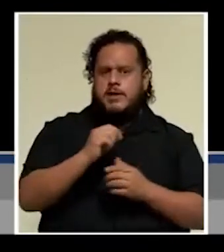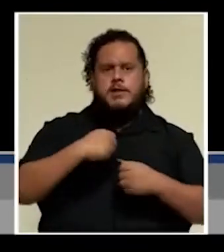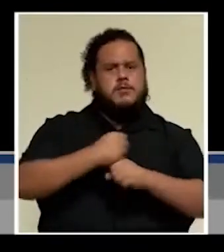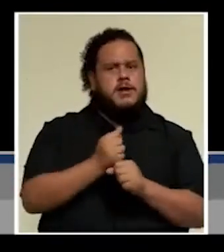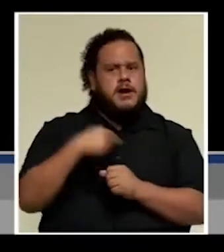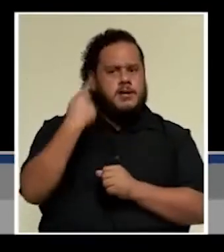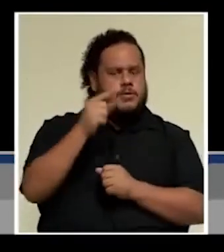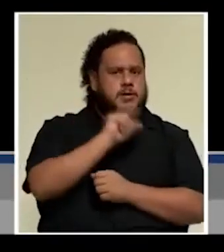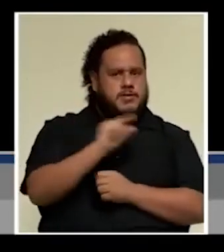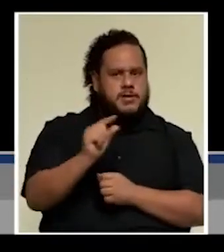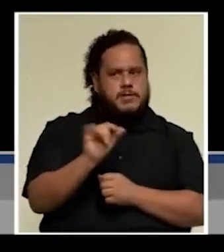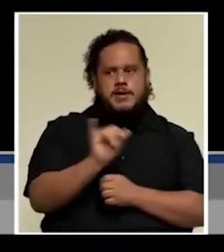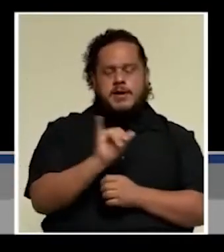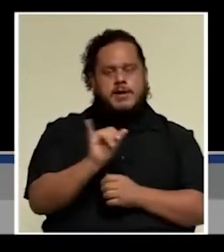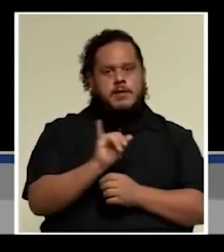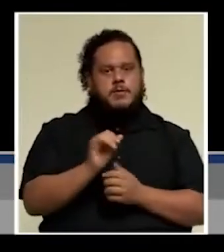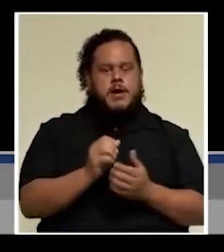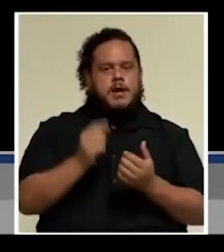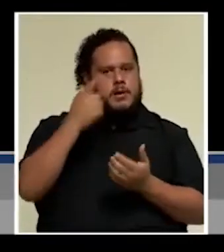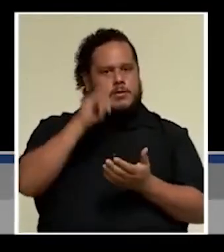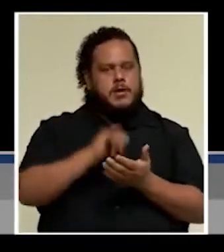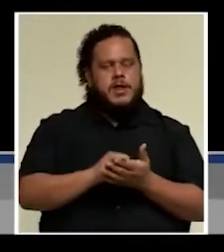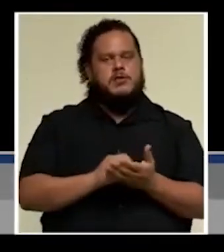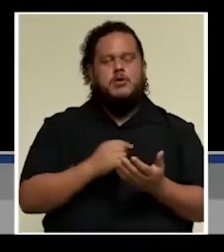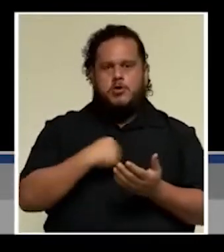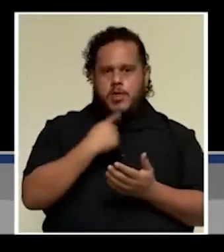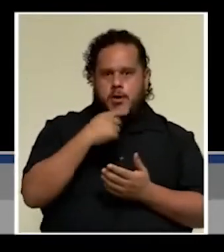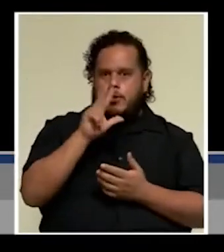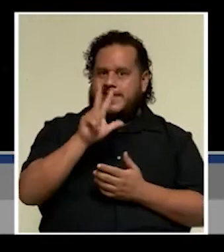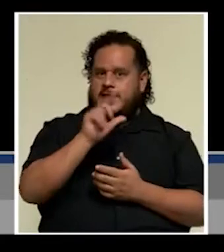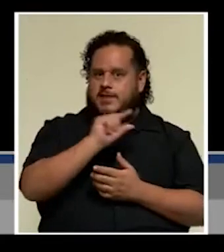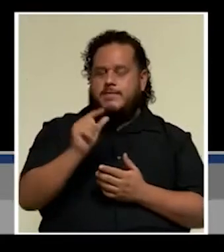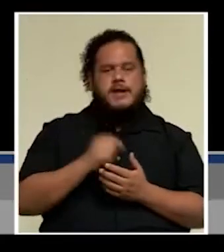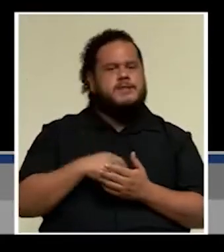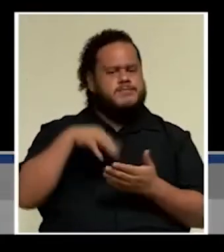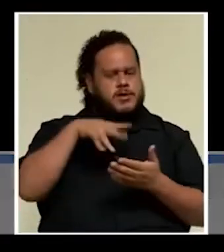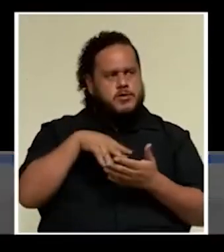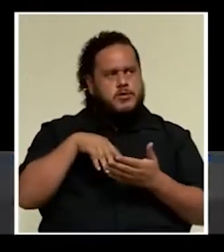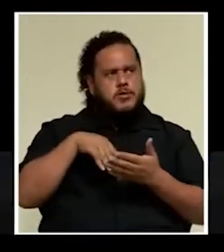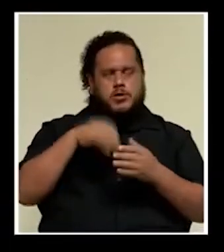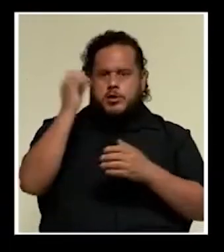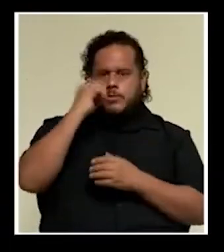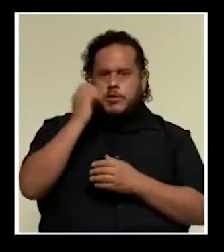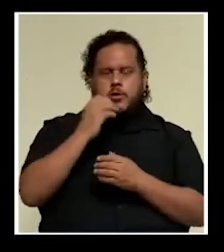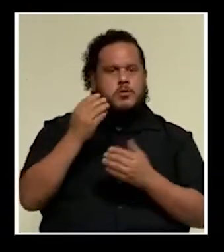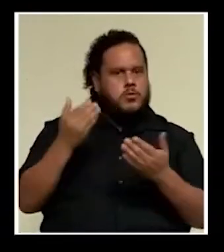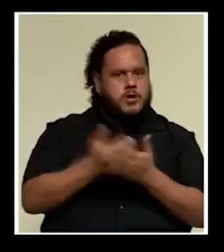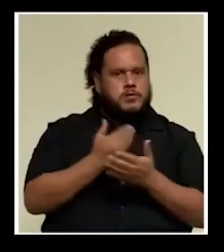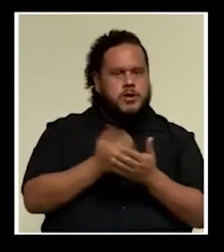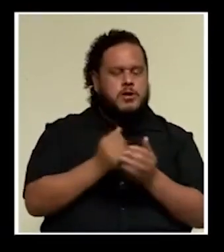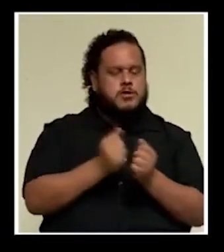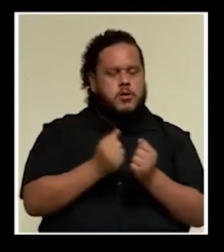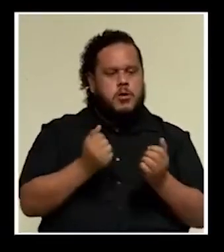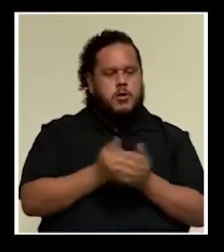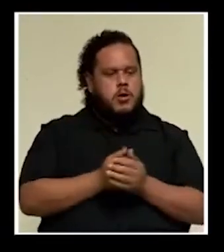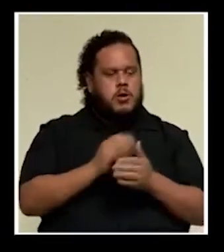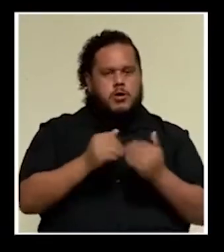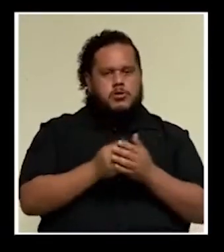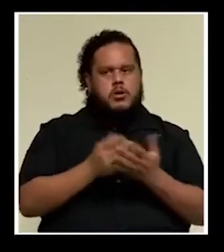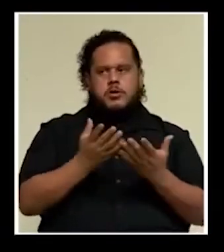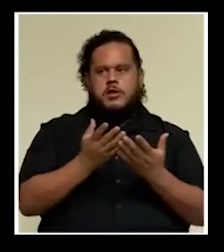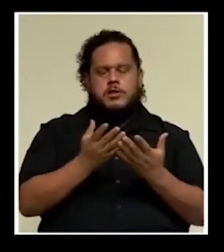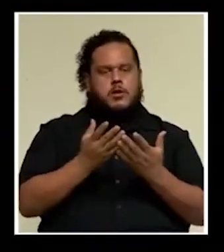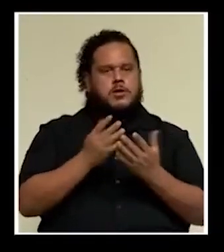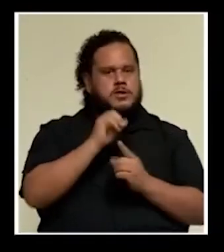semana entrante también, por eso digo 3, estudios de opinión muy actualizados con corridas y sondeos